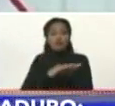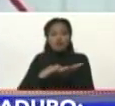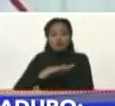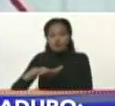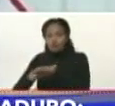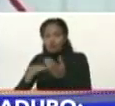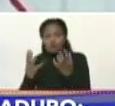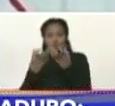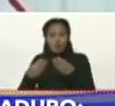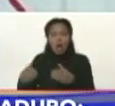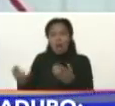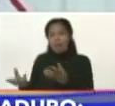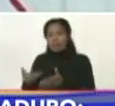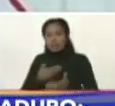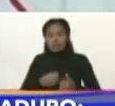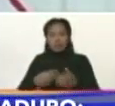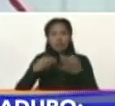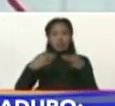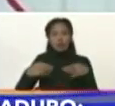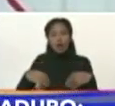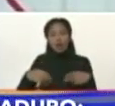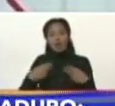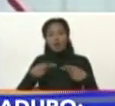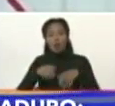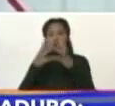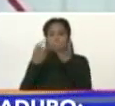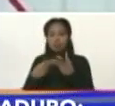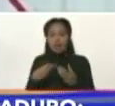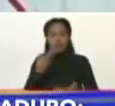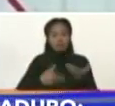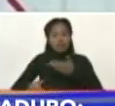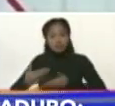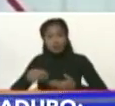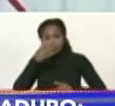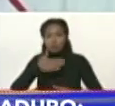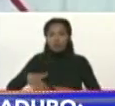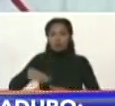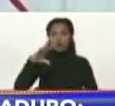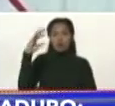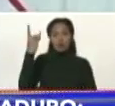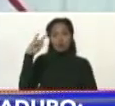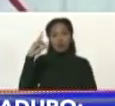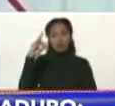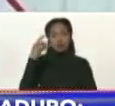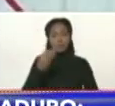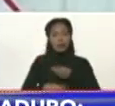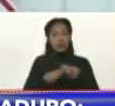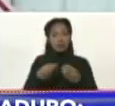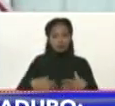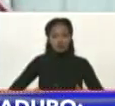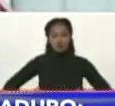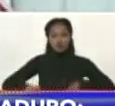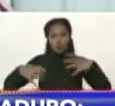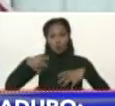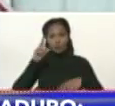empresas de gas, todos los recursos naturales para industrializarlos y ponerlos al servicio del pueblo de Bolivia, para generar riqueza